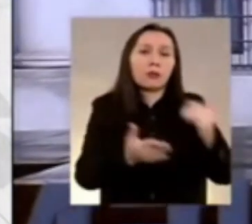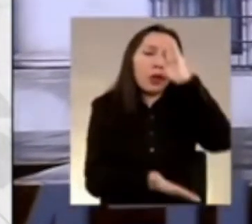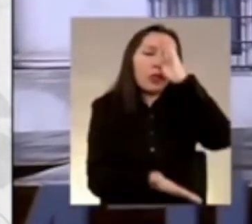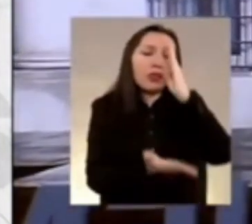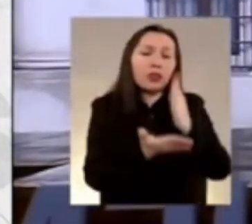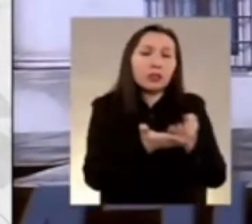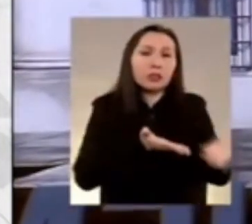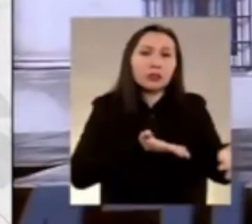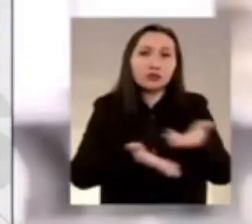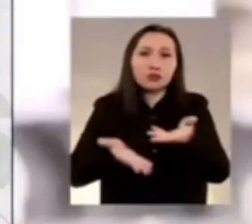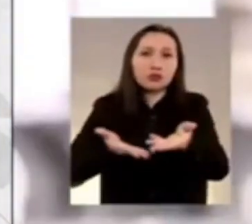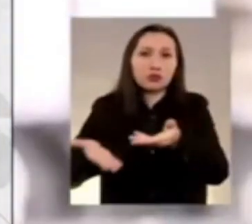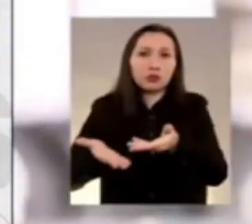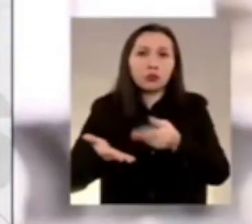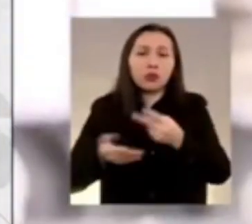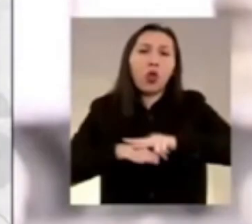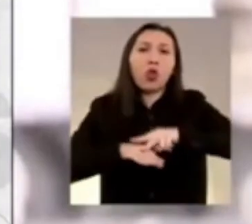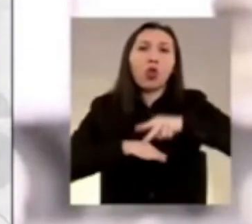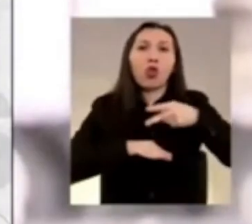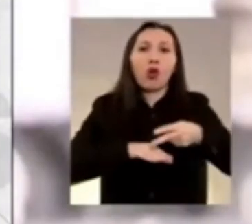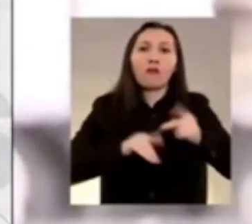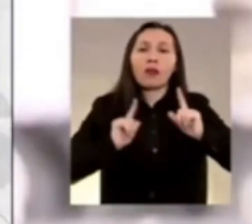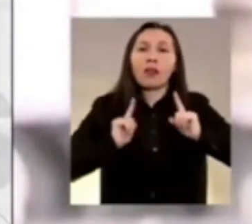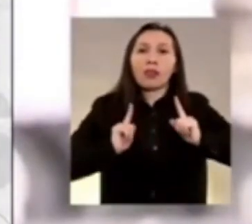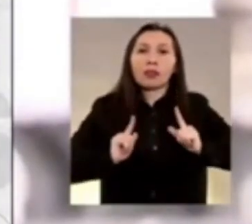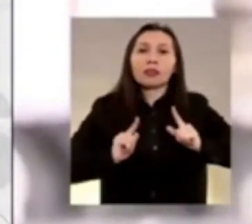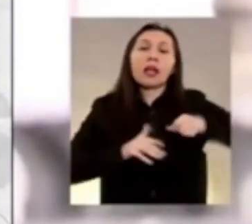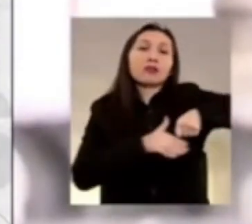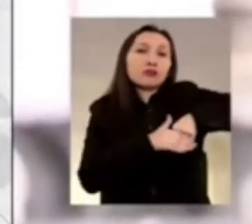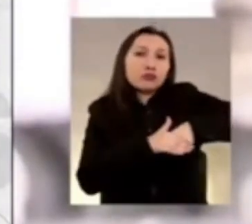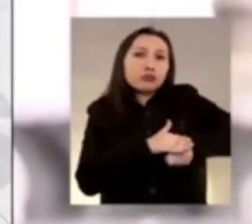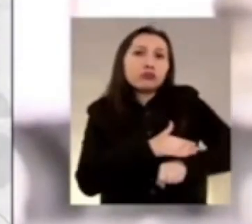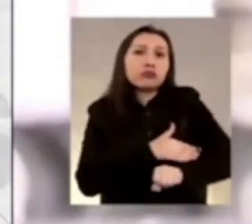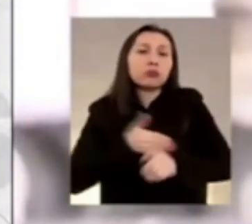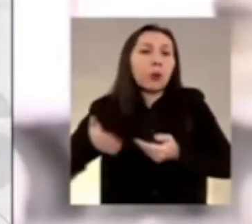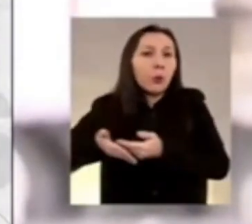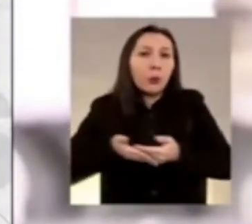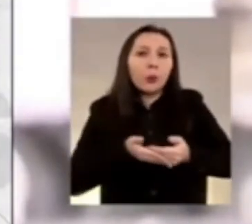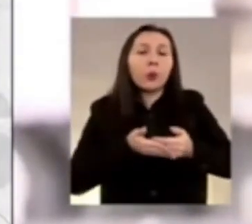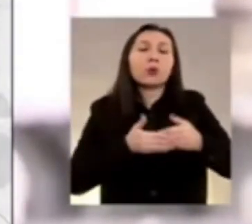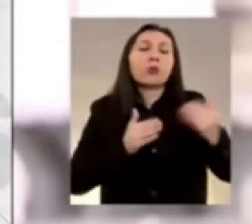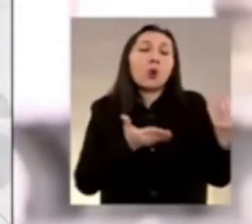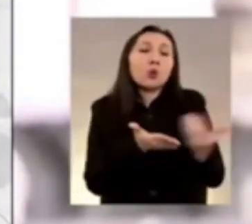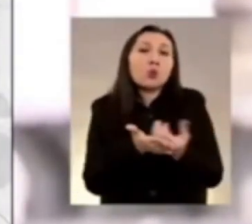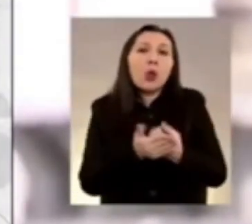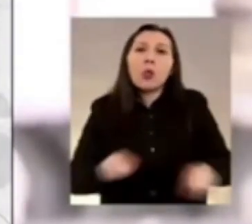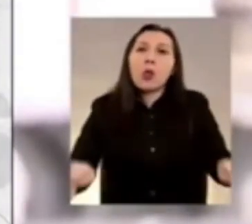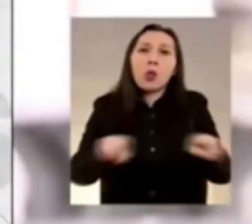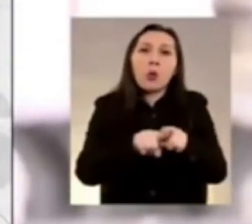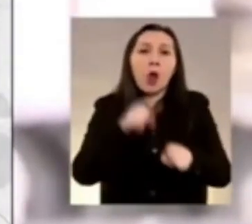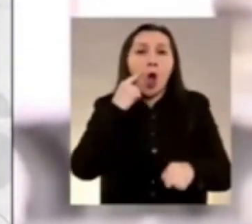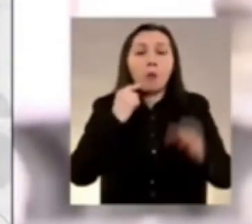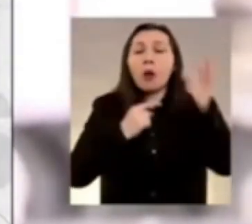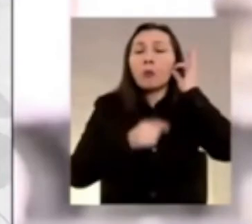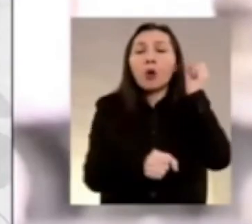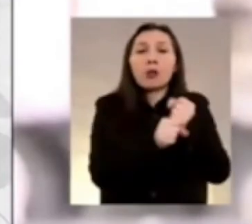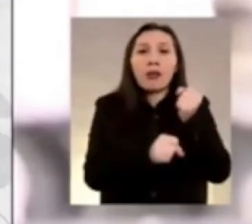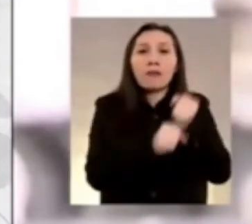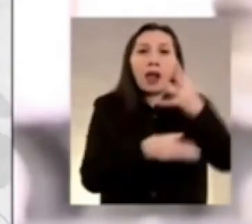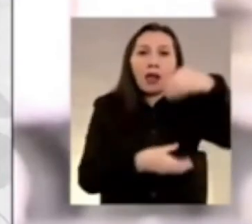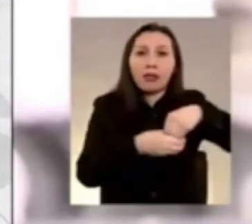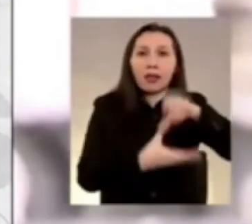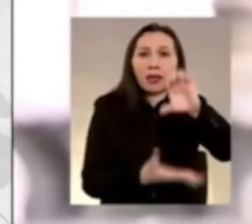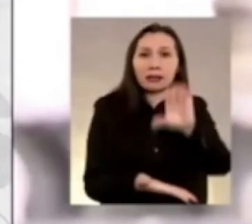de decisiones. Duplicó el descanso postnatal. Estableció un salario igual para hombres y mujeres que trabajaran en el